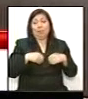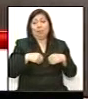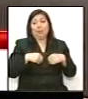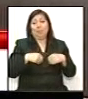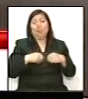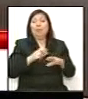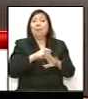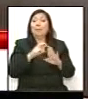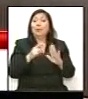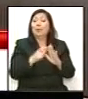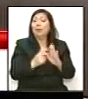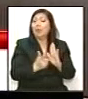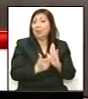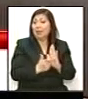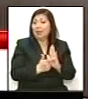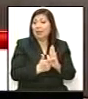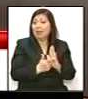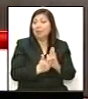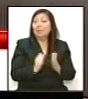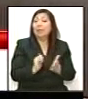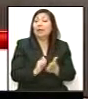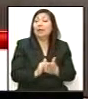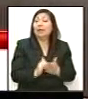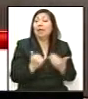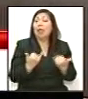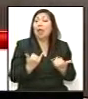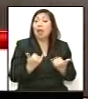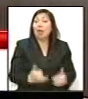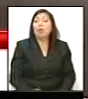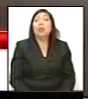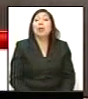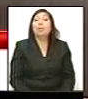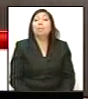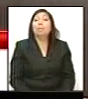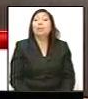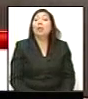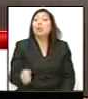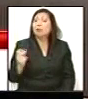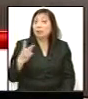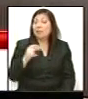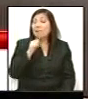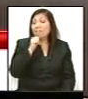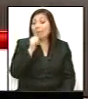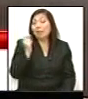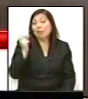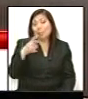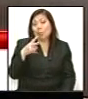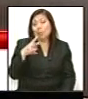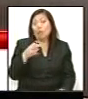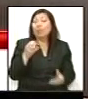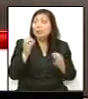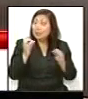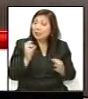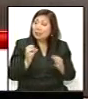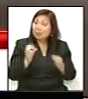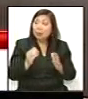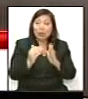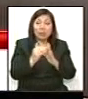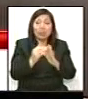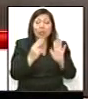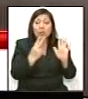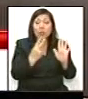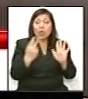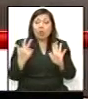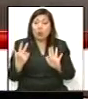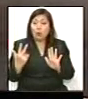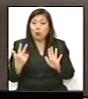este proyecto de ley. Corresponde entonces ahora, presidente, a una segunda votación de acuerdo a lo establecido en el artículo